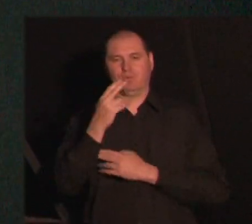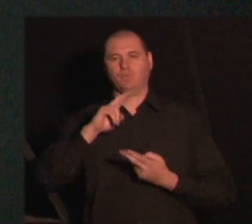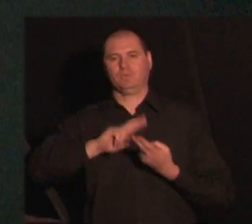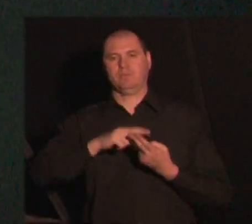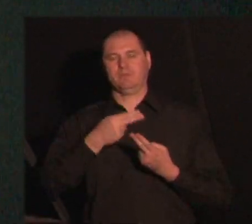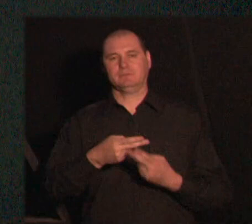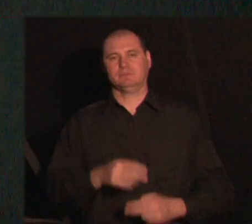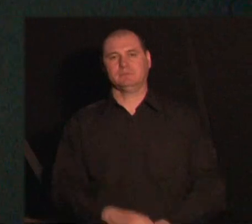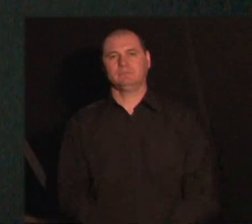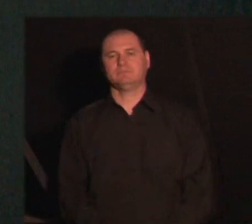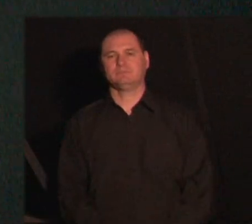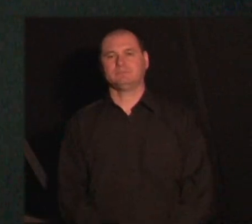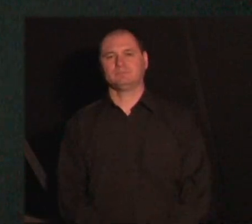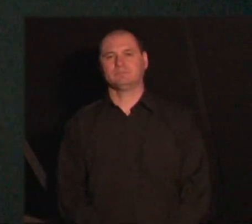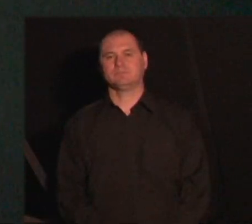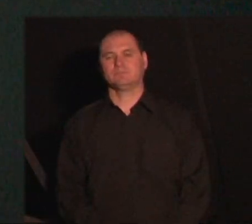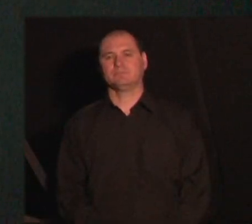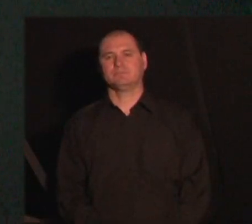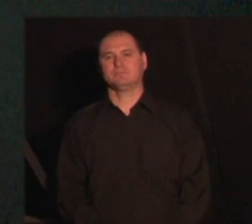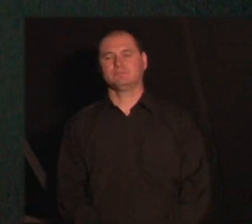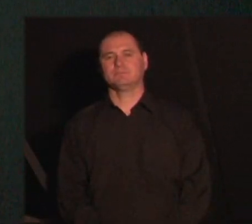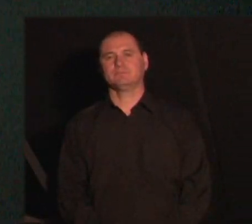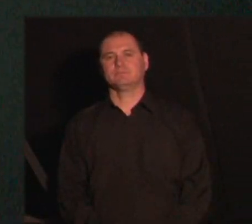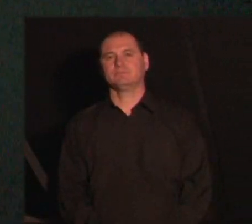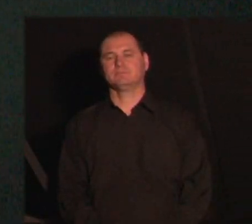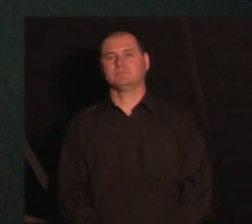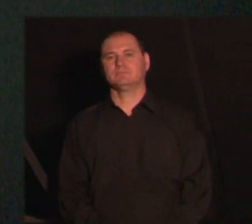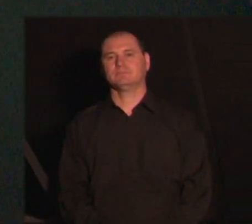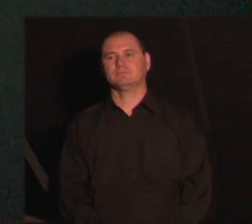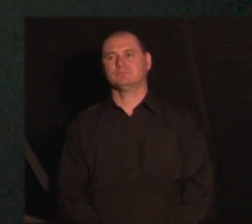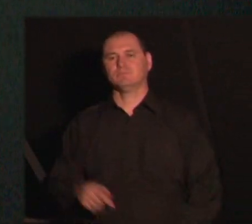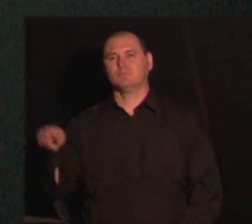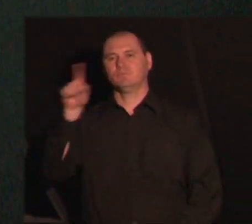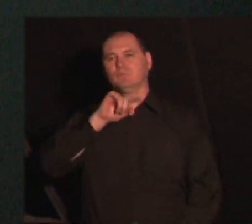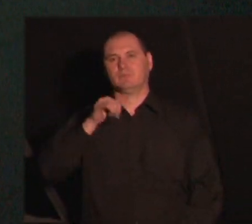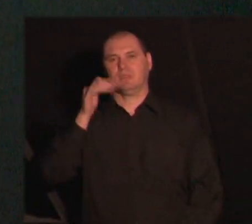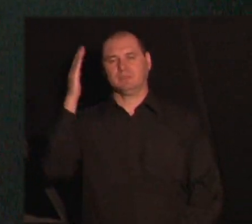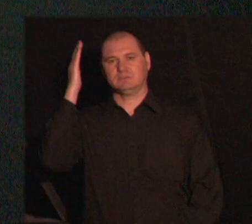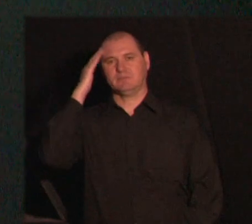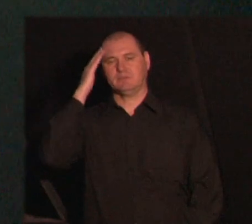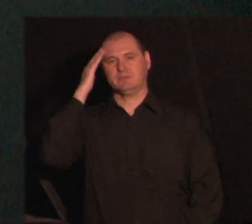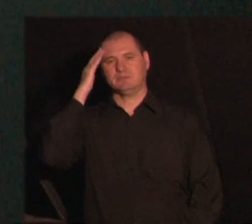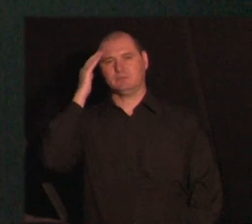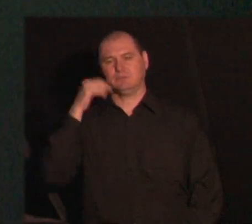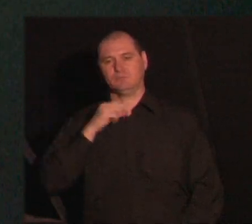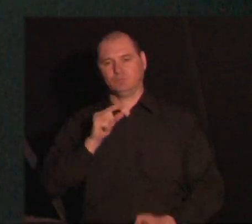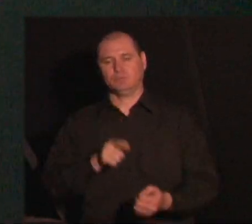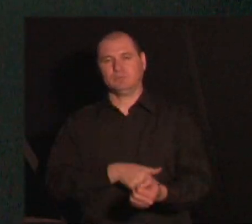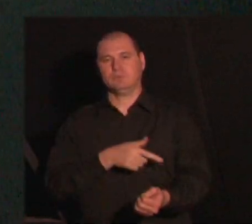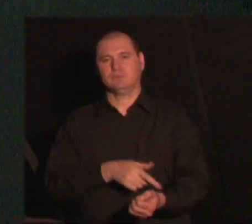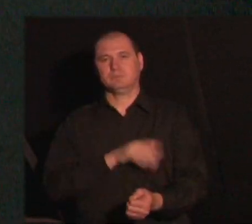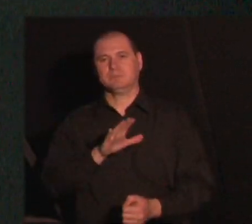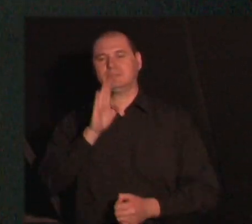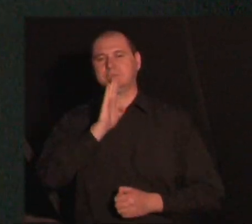Y nada, ahora sí voy a contar mi historia. Creo que tal vez algunos ya saben, estoy un poco nerviosa, así que